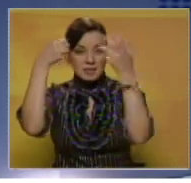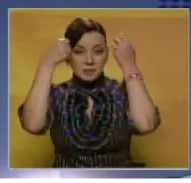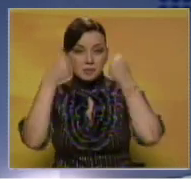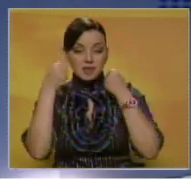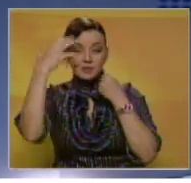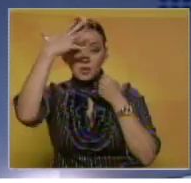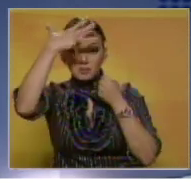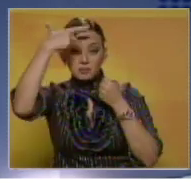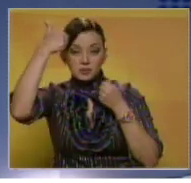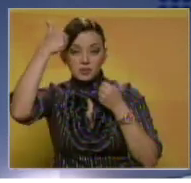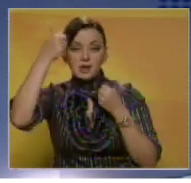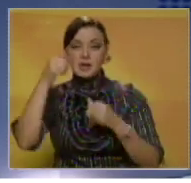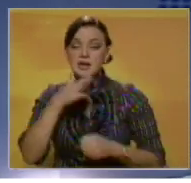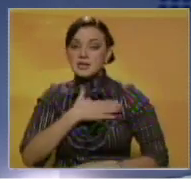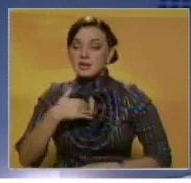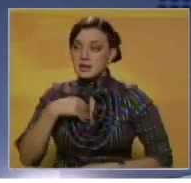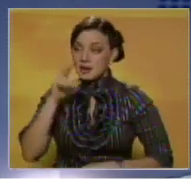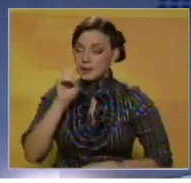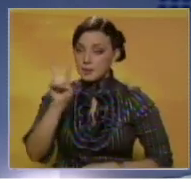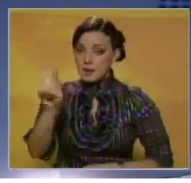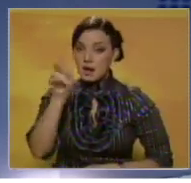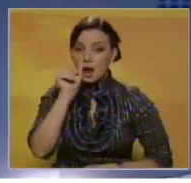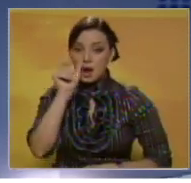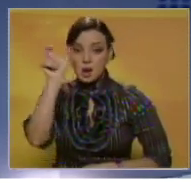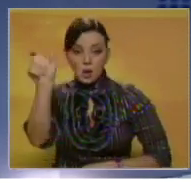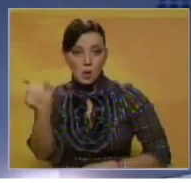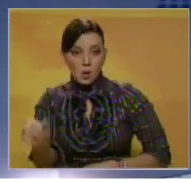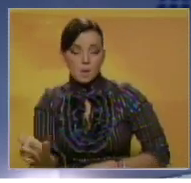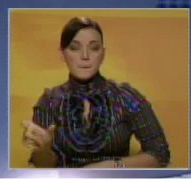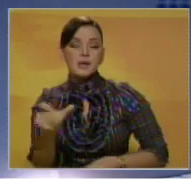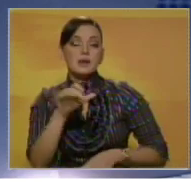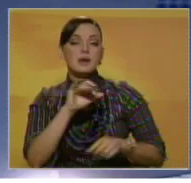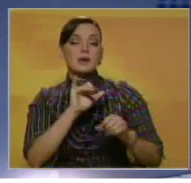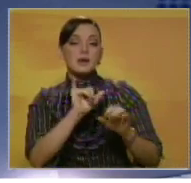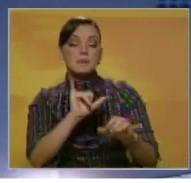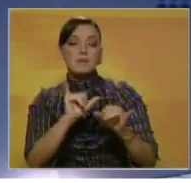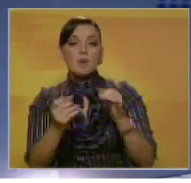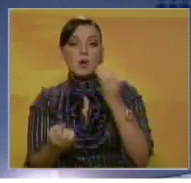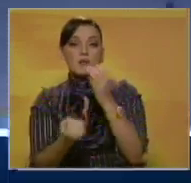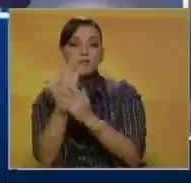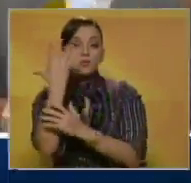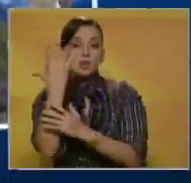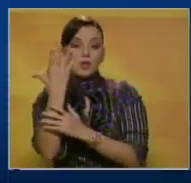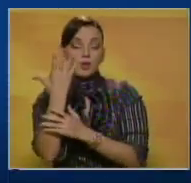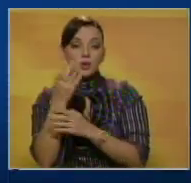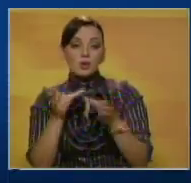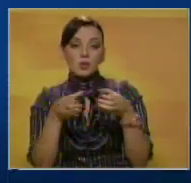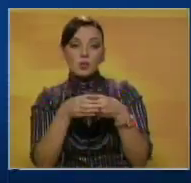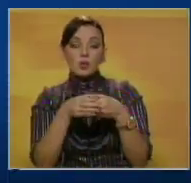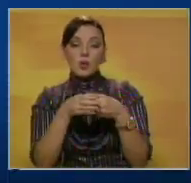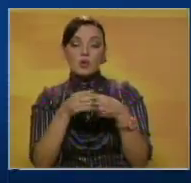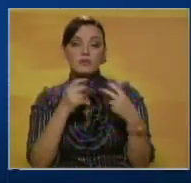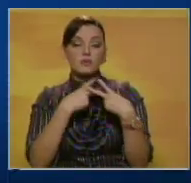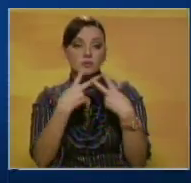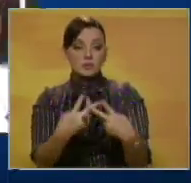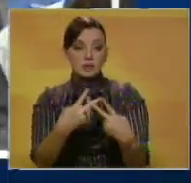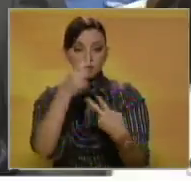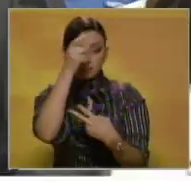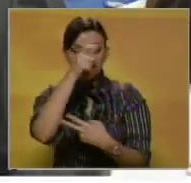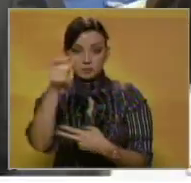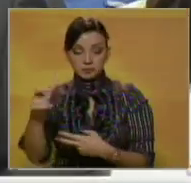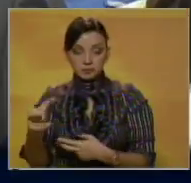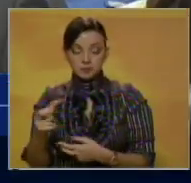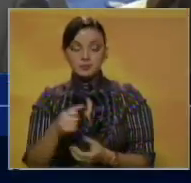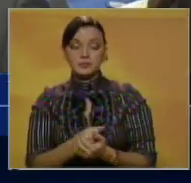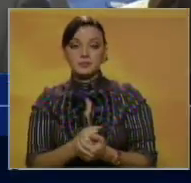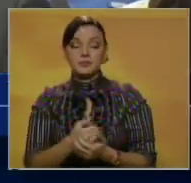e intentar ver al líder fundador del partido. Manuel Covela nos amplía. Adelante, Manuel, con el reporte. Así es, buenas